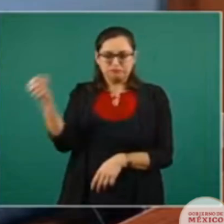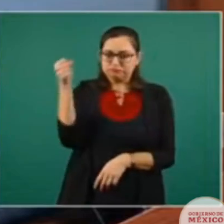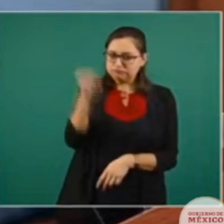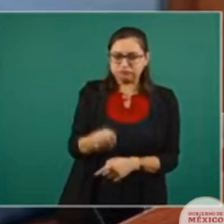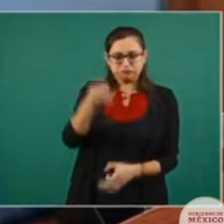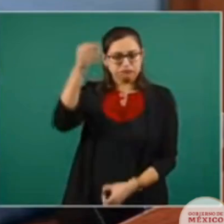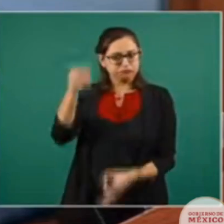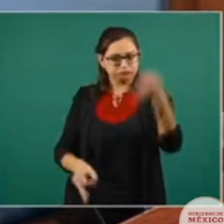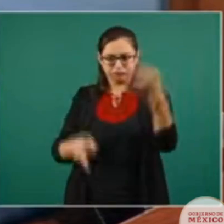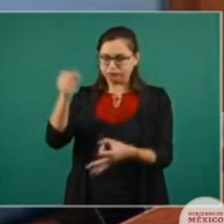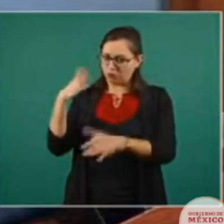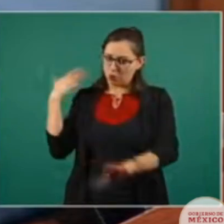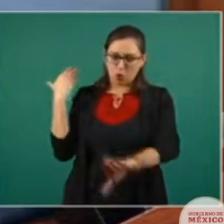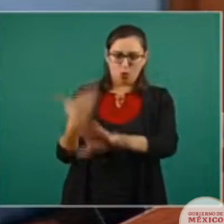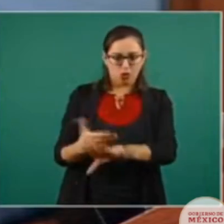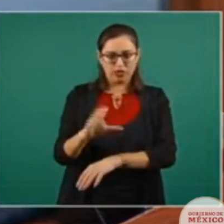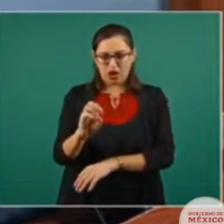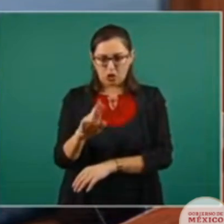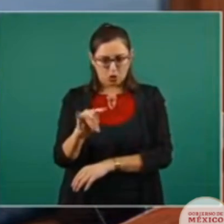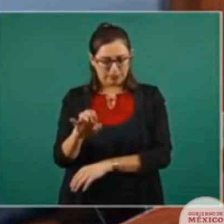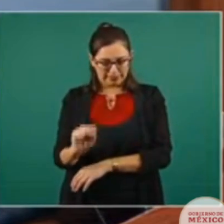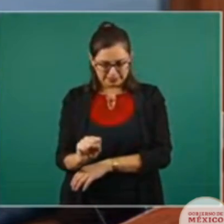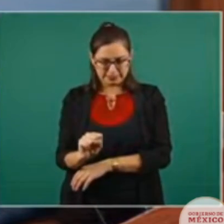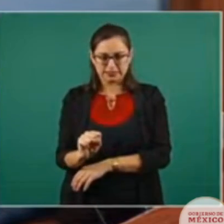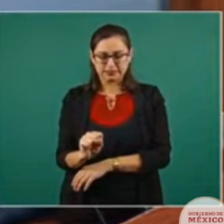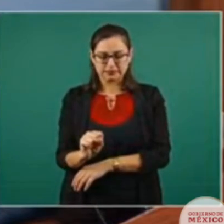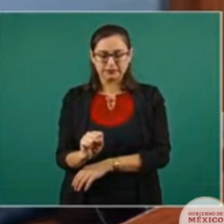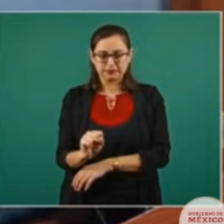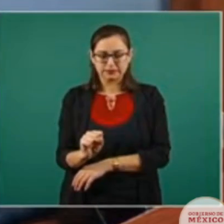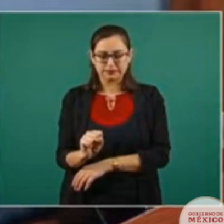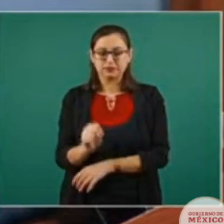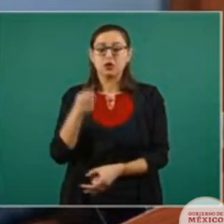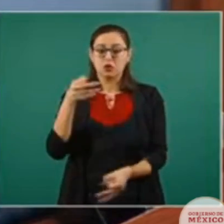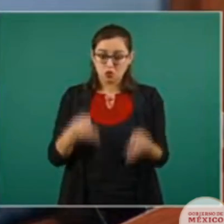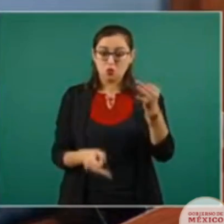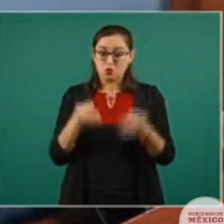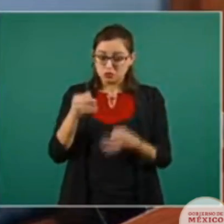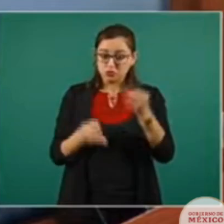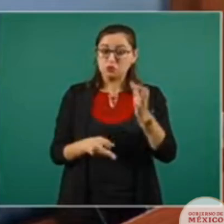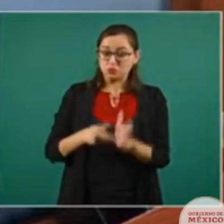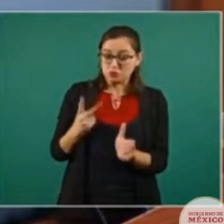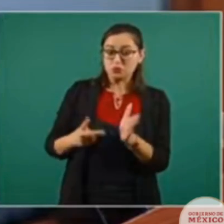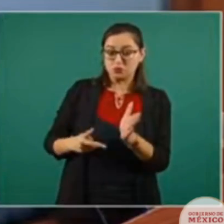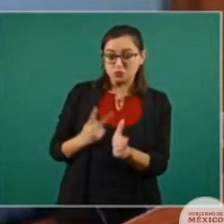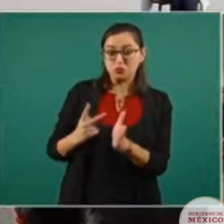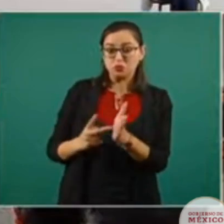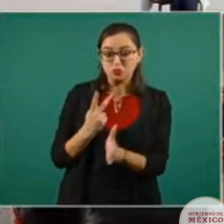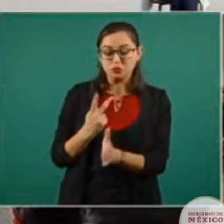al propio Cortés en los juicios de residencia a los que fue sujeto,